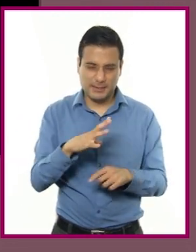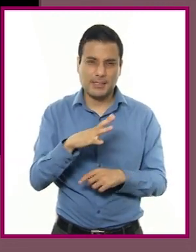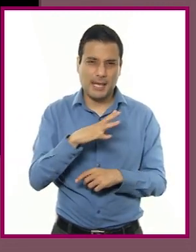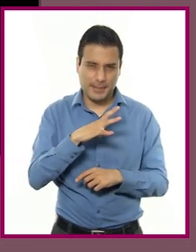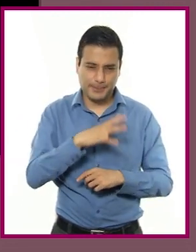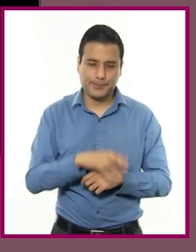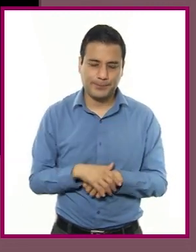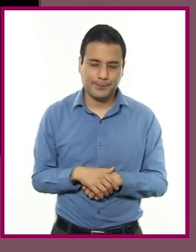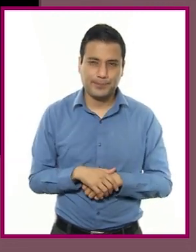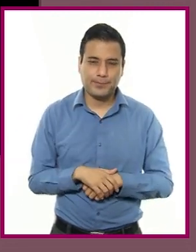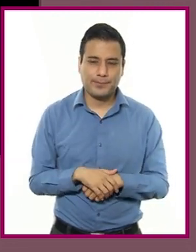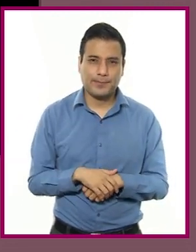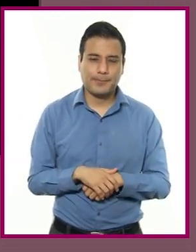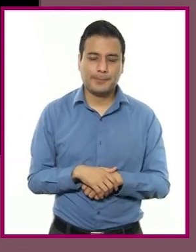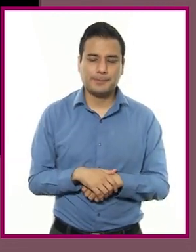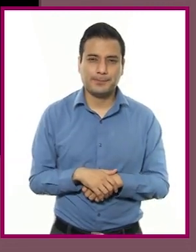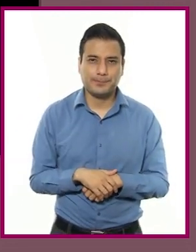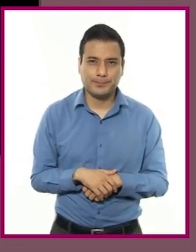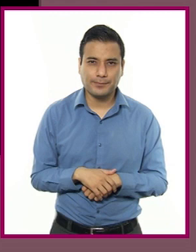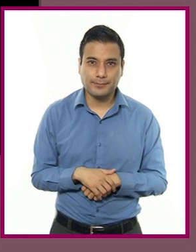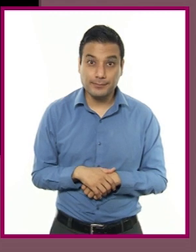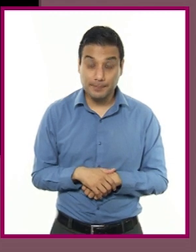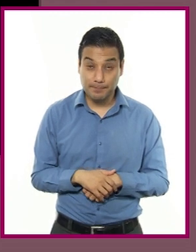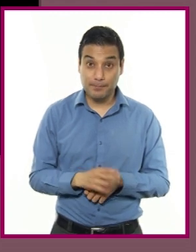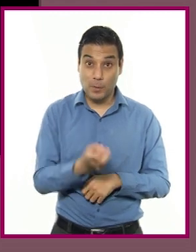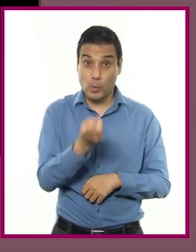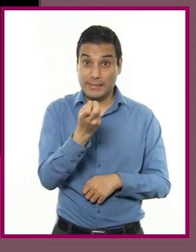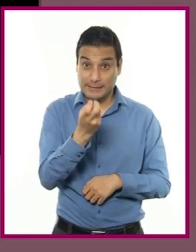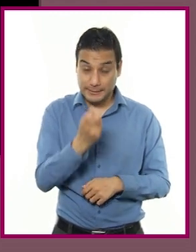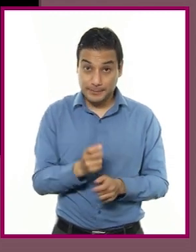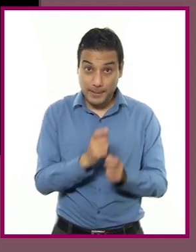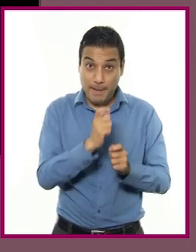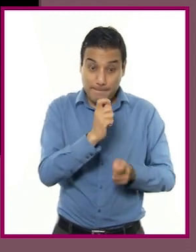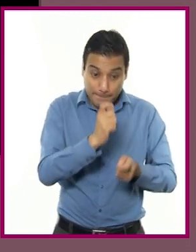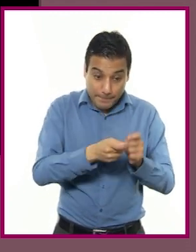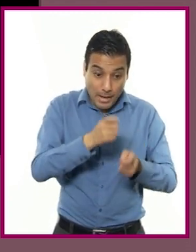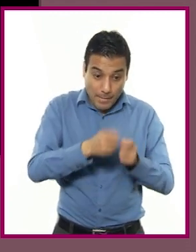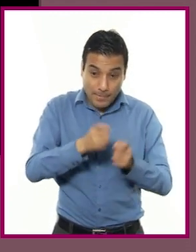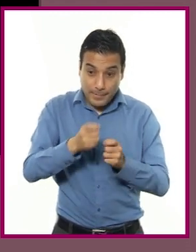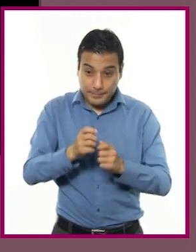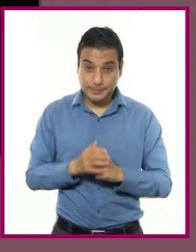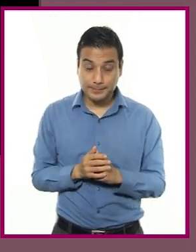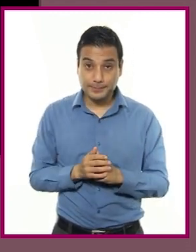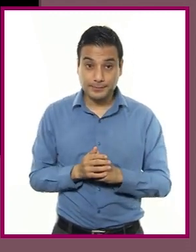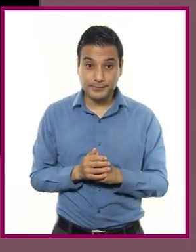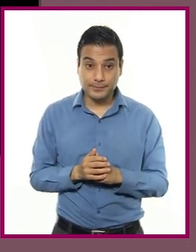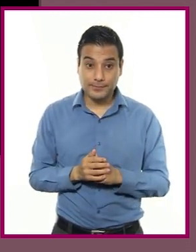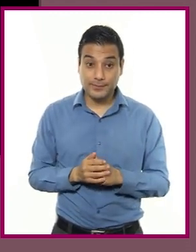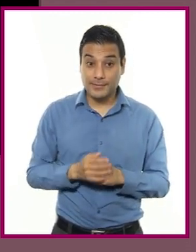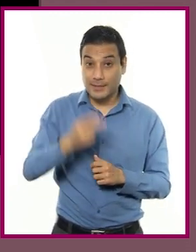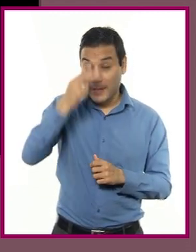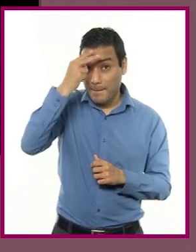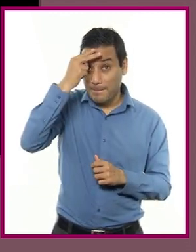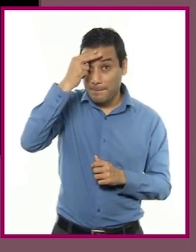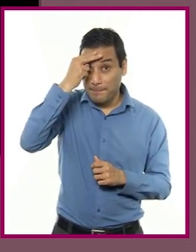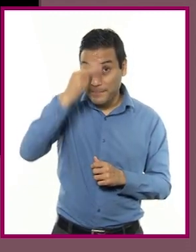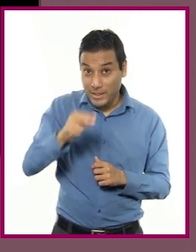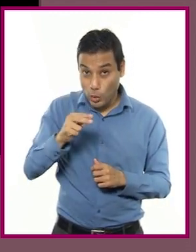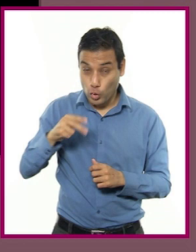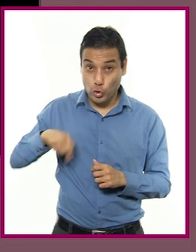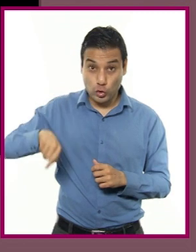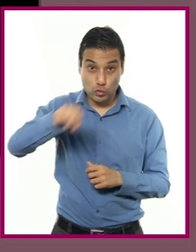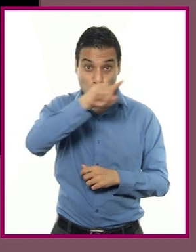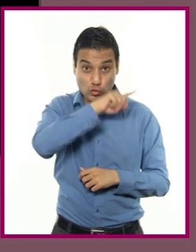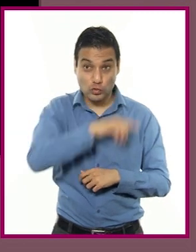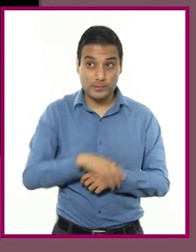entender. Y este instrumento llega y a nosotros, digamos, hablando del México contemporáneo, pero a